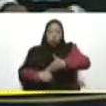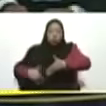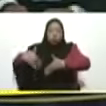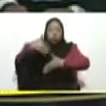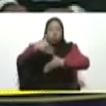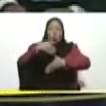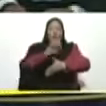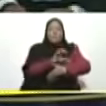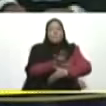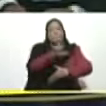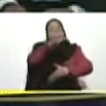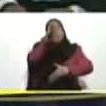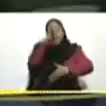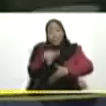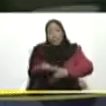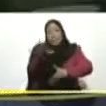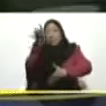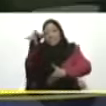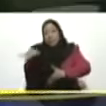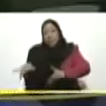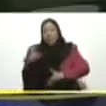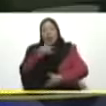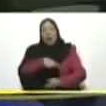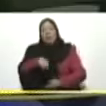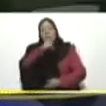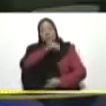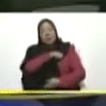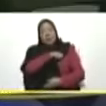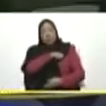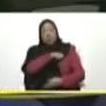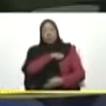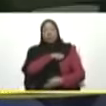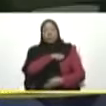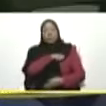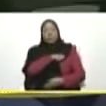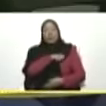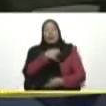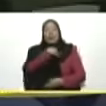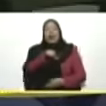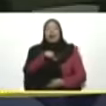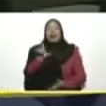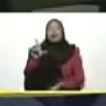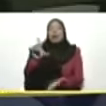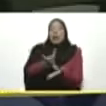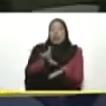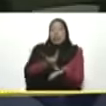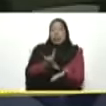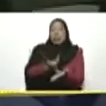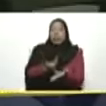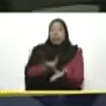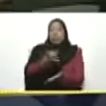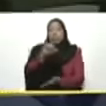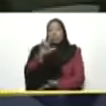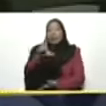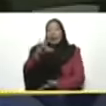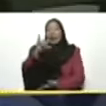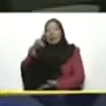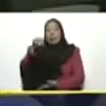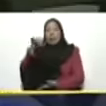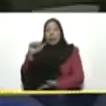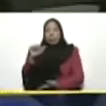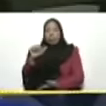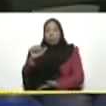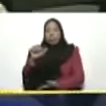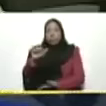y el virreinato que tenía su sede en Lima. Así que estos espacios,